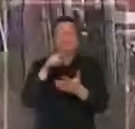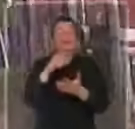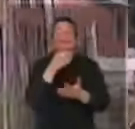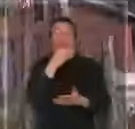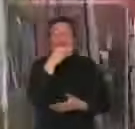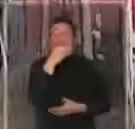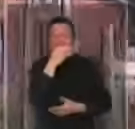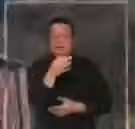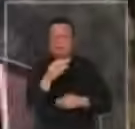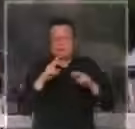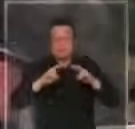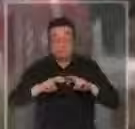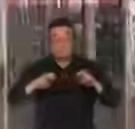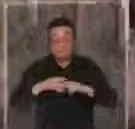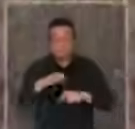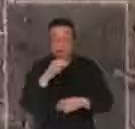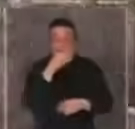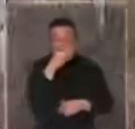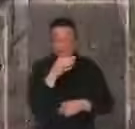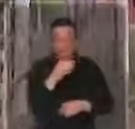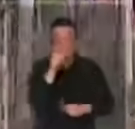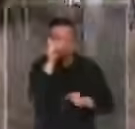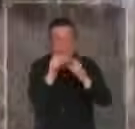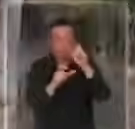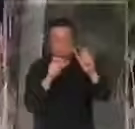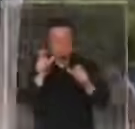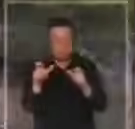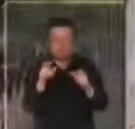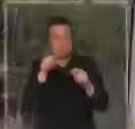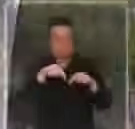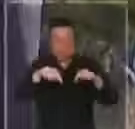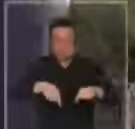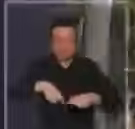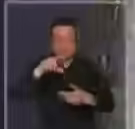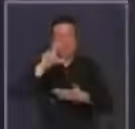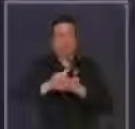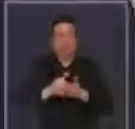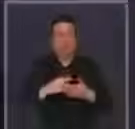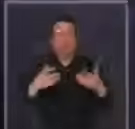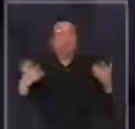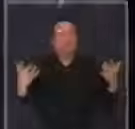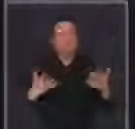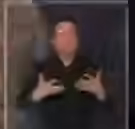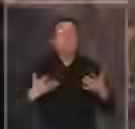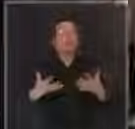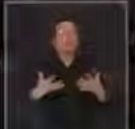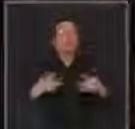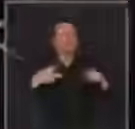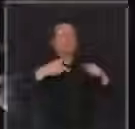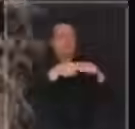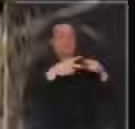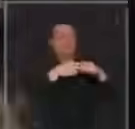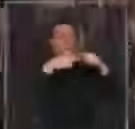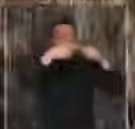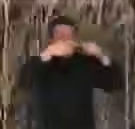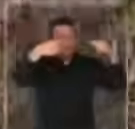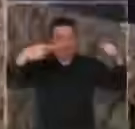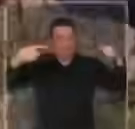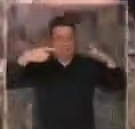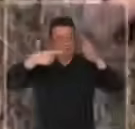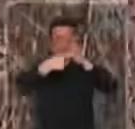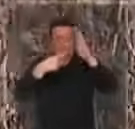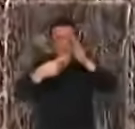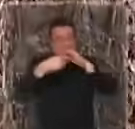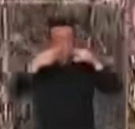la investigación, los sujetos habrían estado en este lugar. ¿Por qué? Cortaron alambre púa e ingresaron